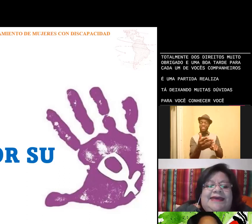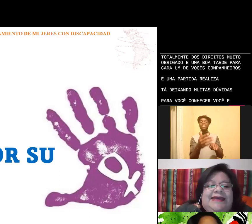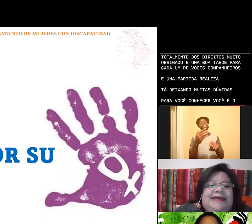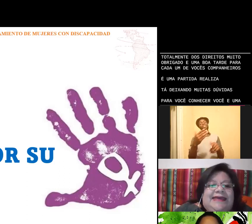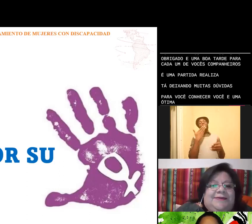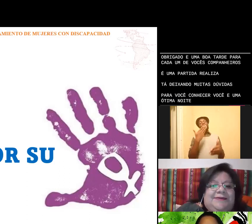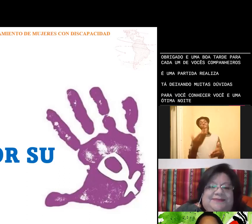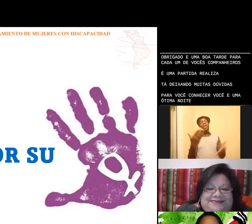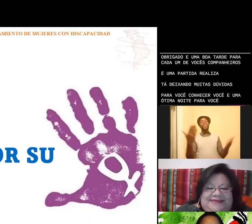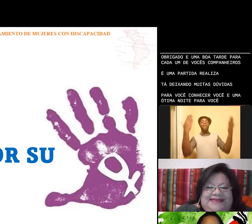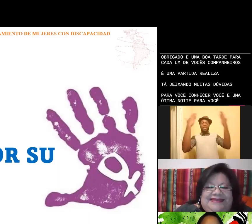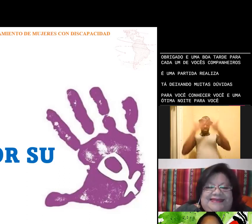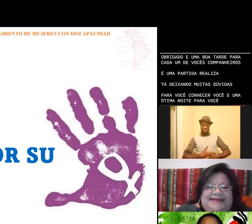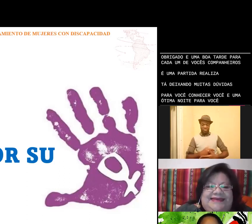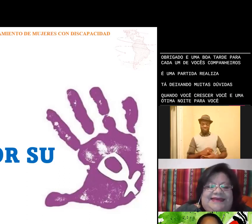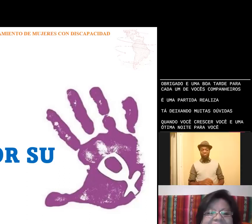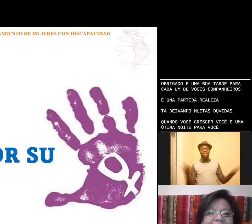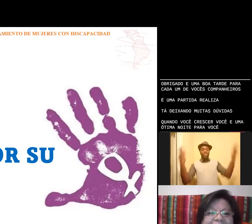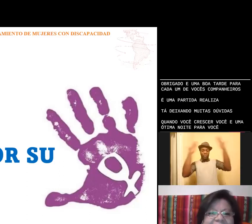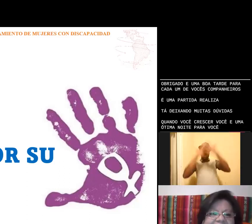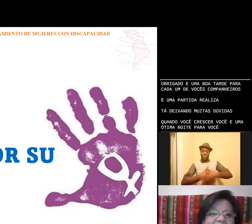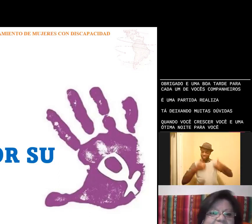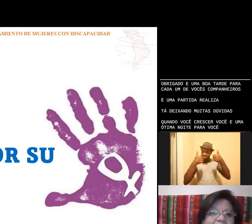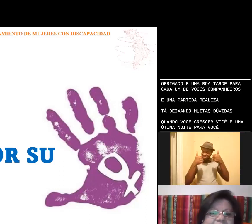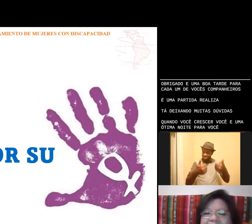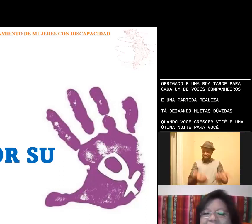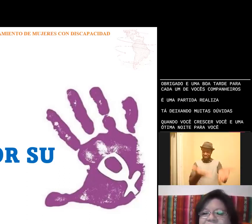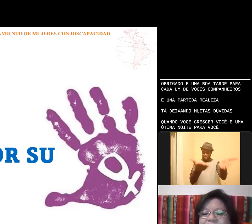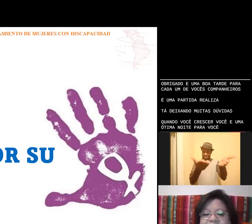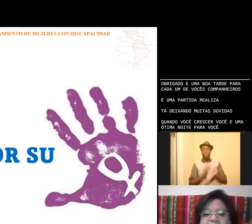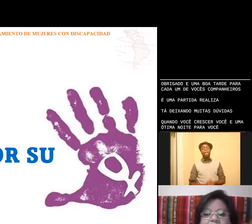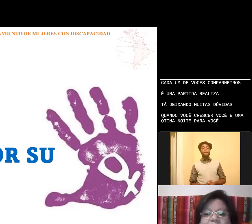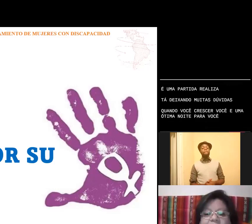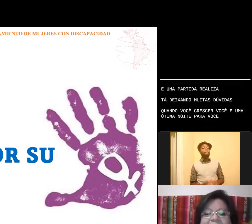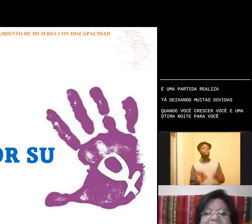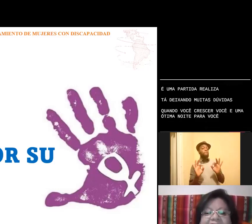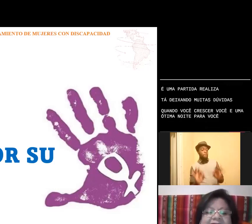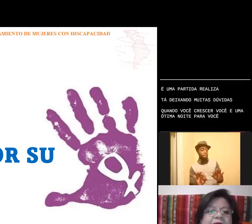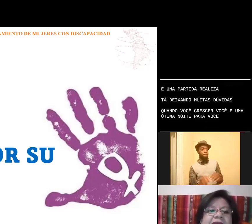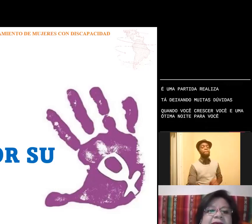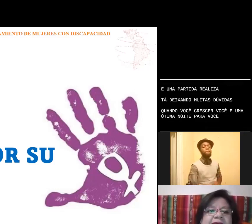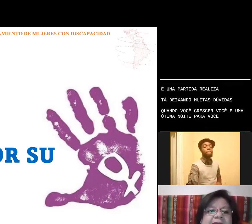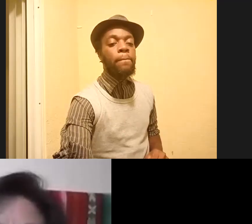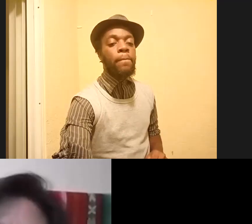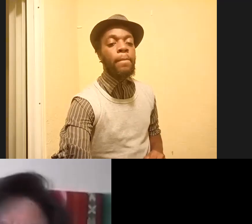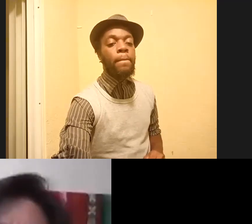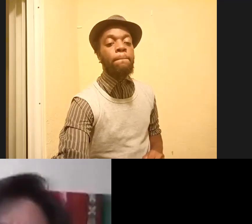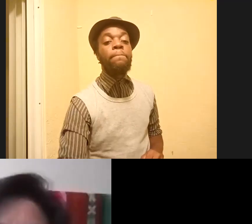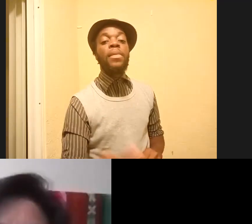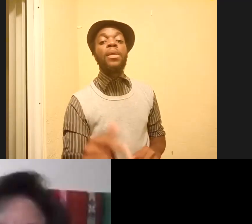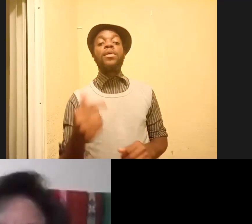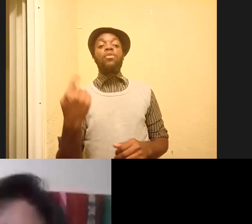Buenas noches, doctora. Mucho. Y bien, compañeros, yo únicamente quiero